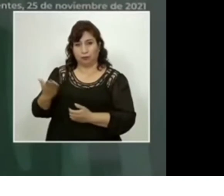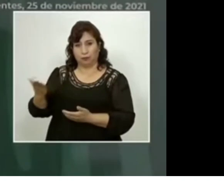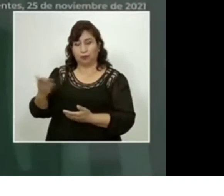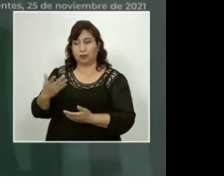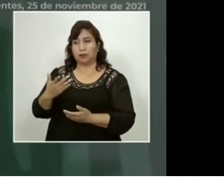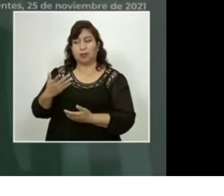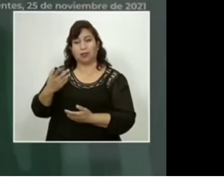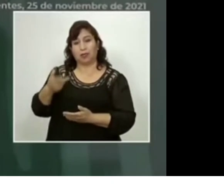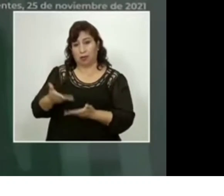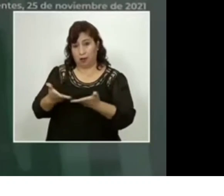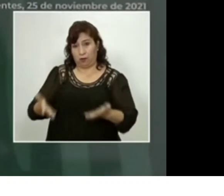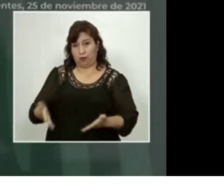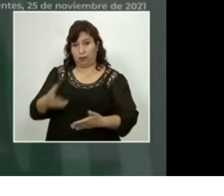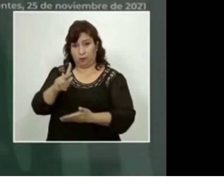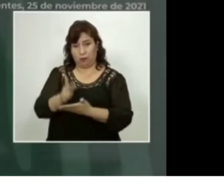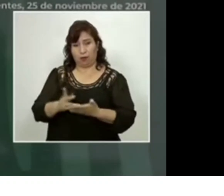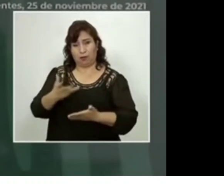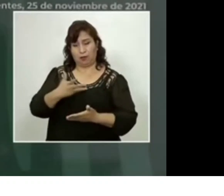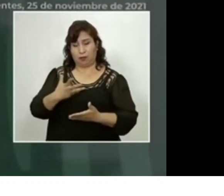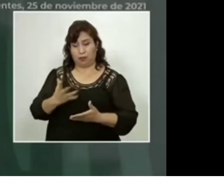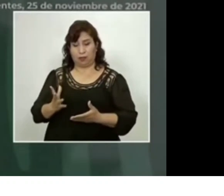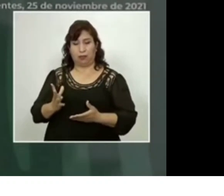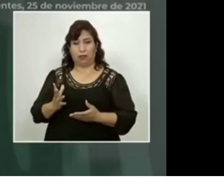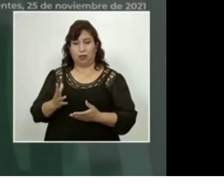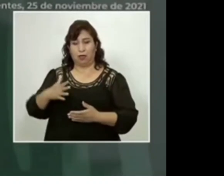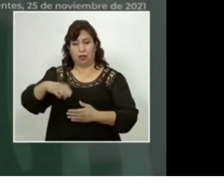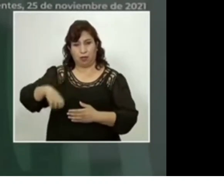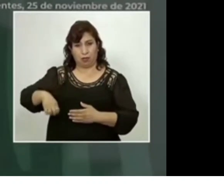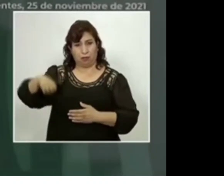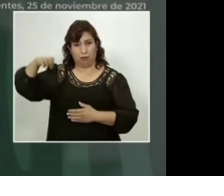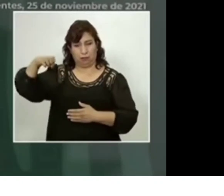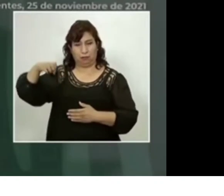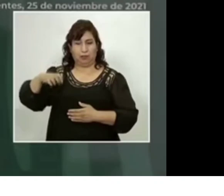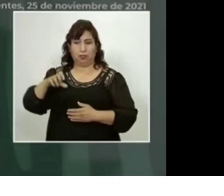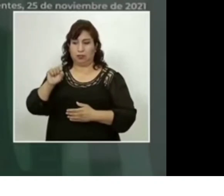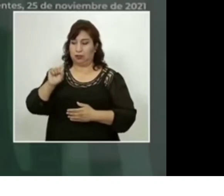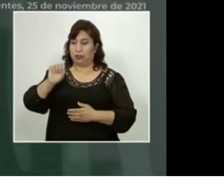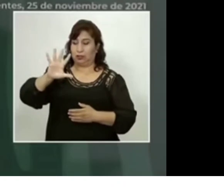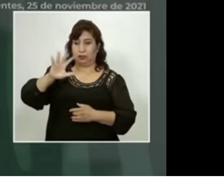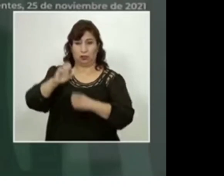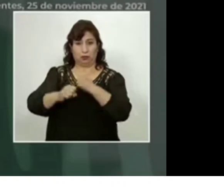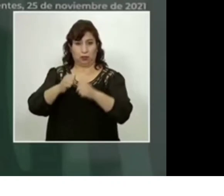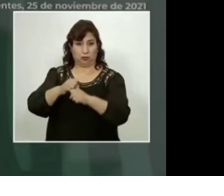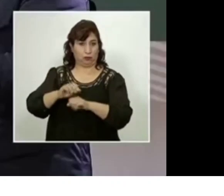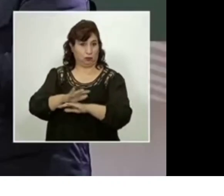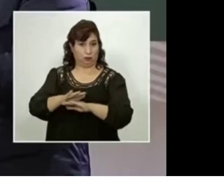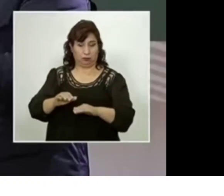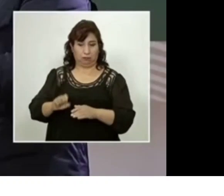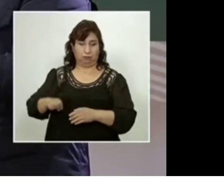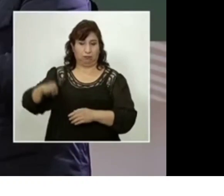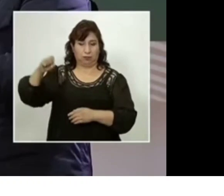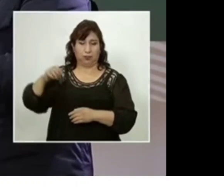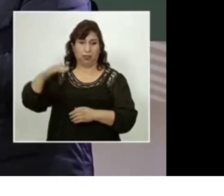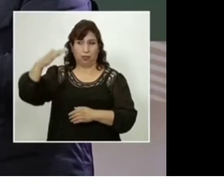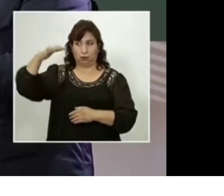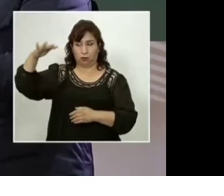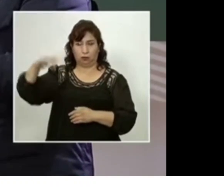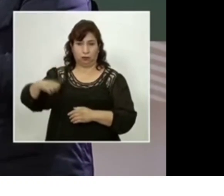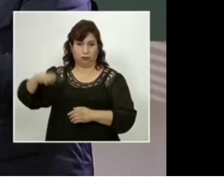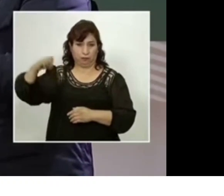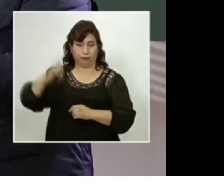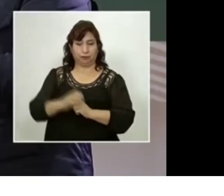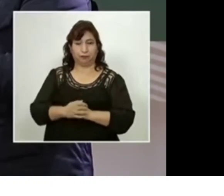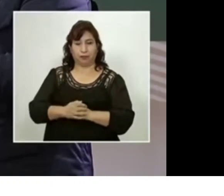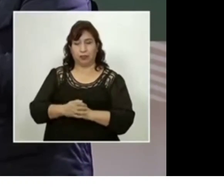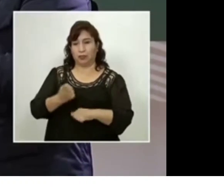que ahora el programa incluye adultos mayores a partir de los 65 años de edad. Este año, en